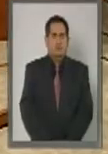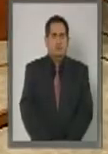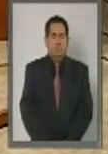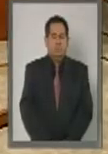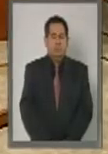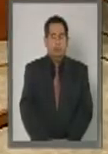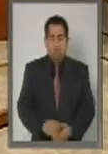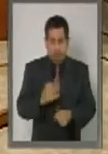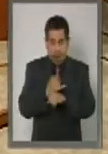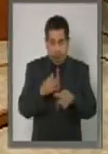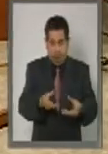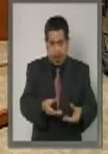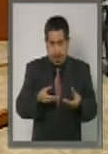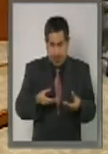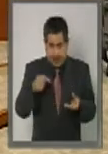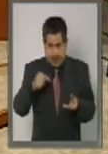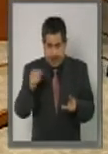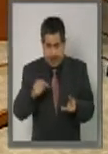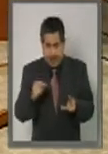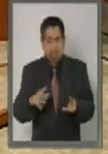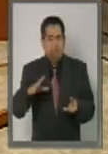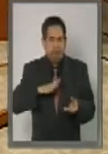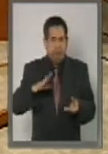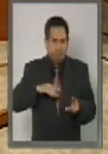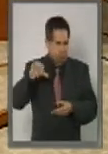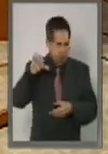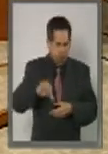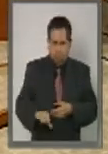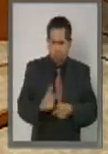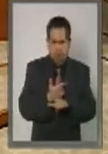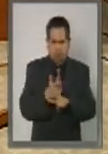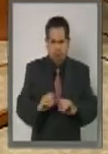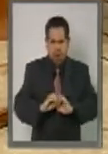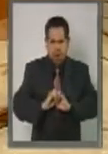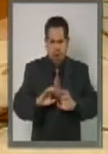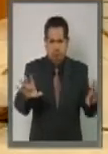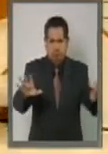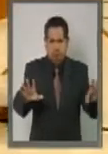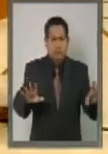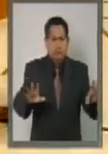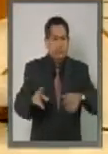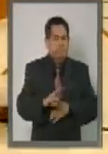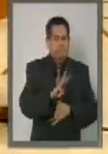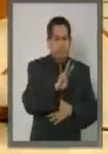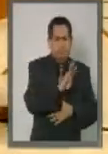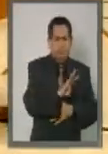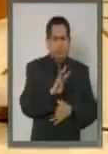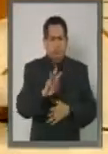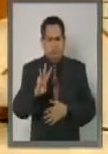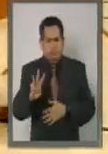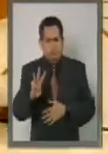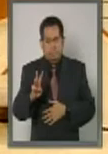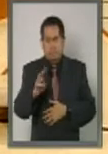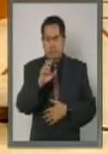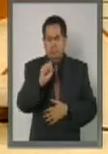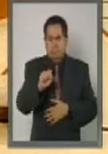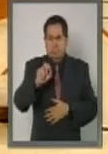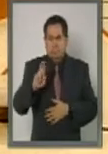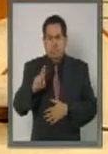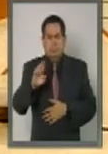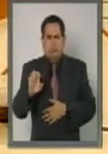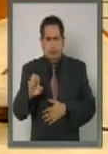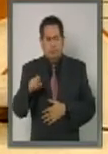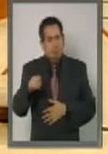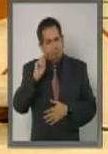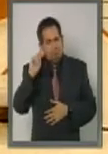Esta información está disponible a partir del día de hoy también en la página de Internet de la Secretaría de Relaciones Exteriores